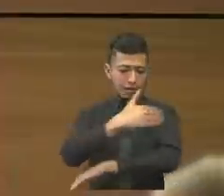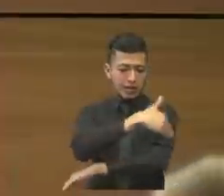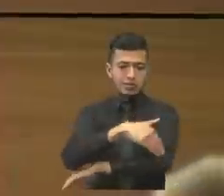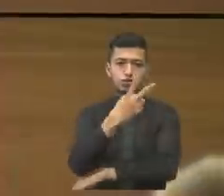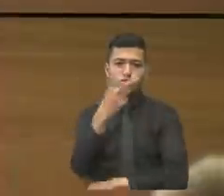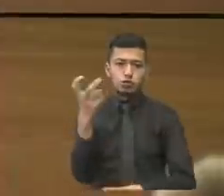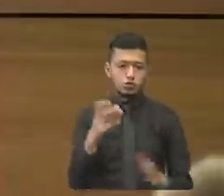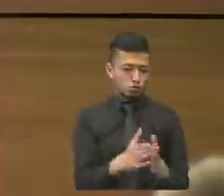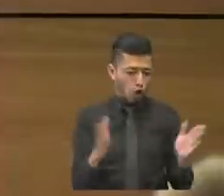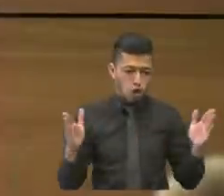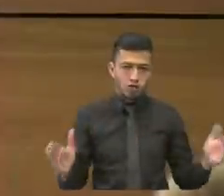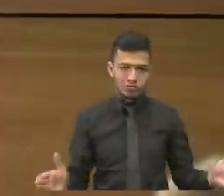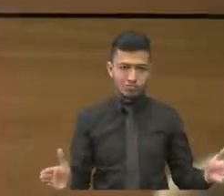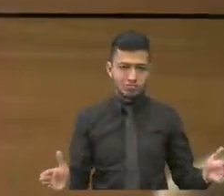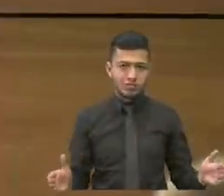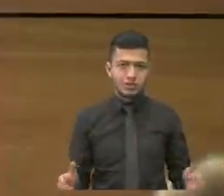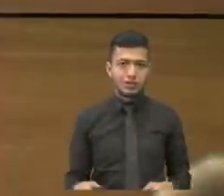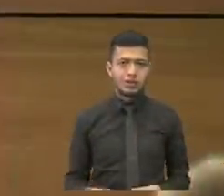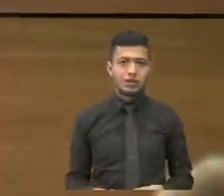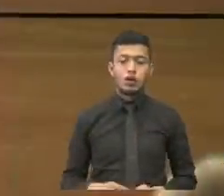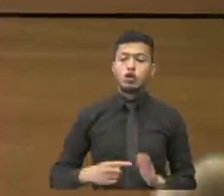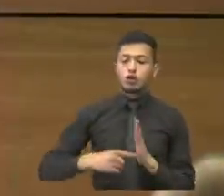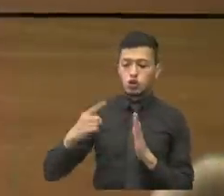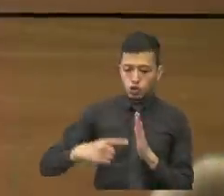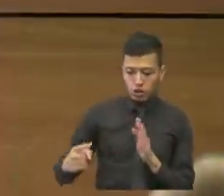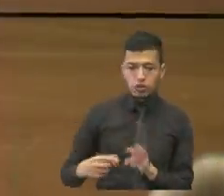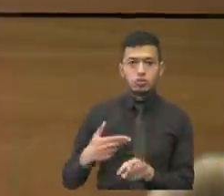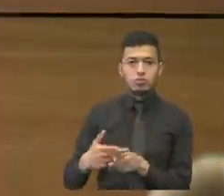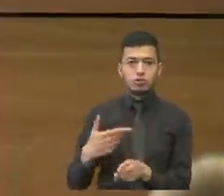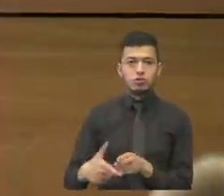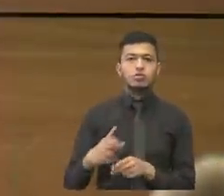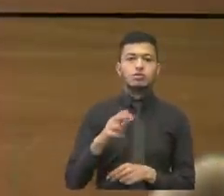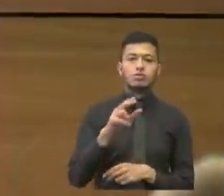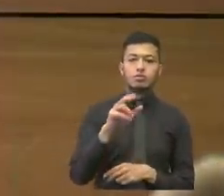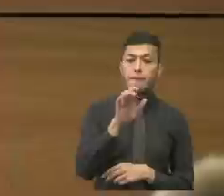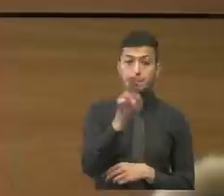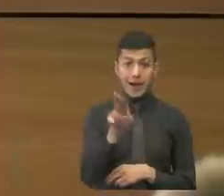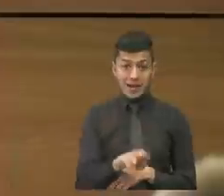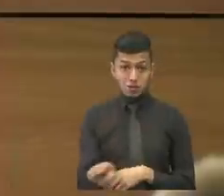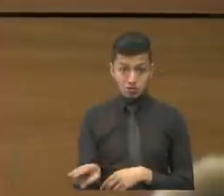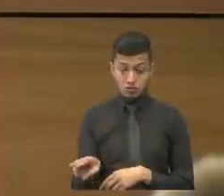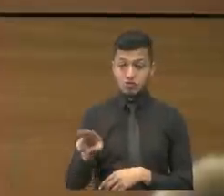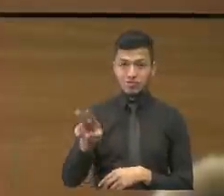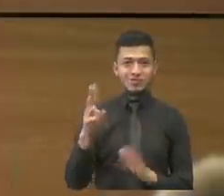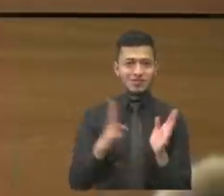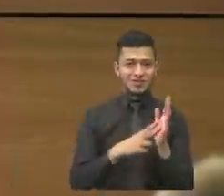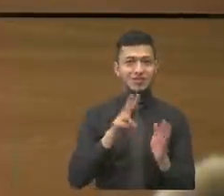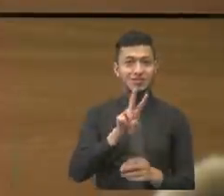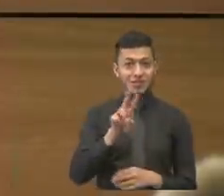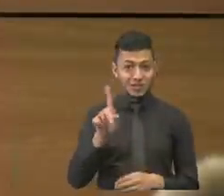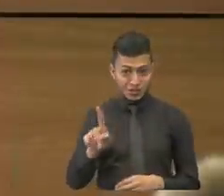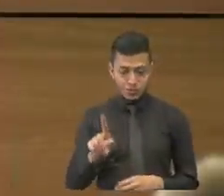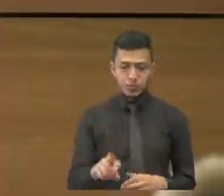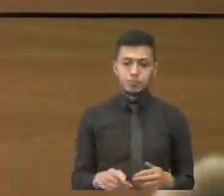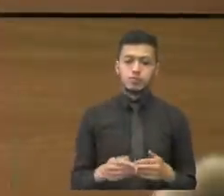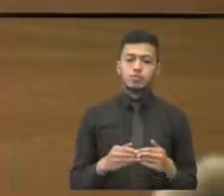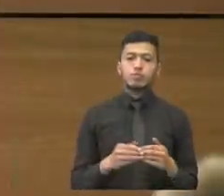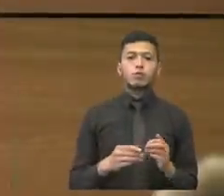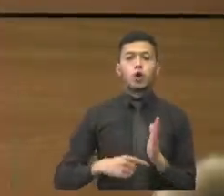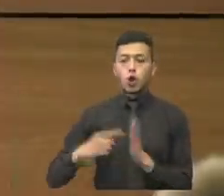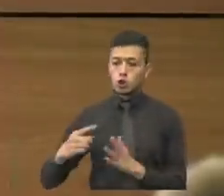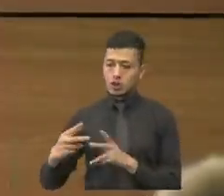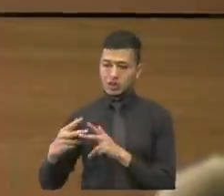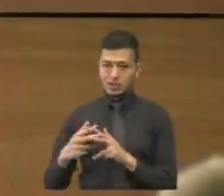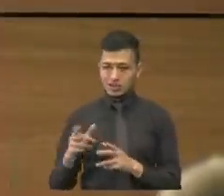En el primer trimestre del año entrante se cerrará esa contratación y le daremos hasta finales del año 2021 al contratista para que nos